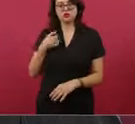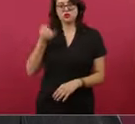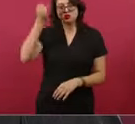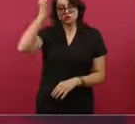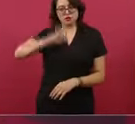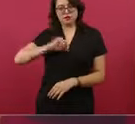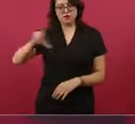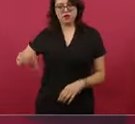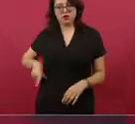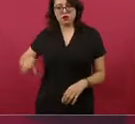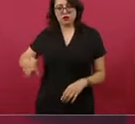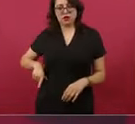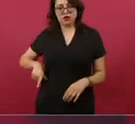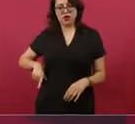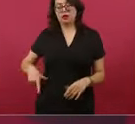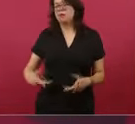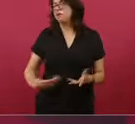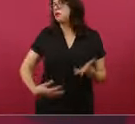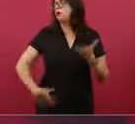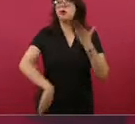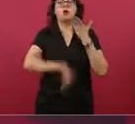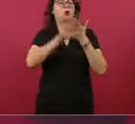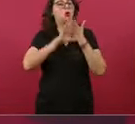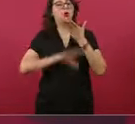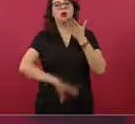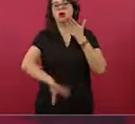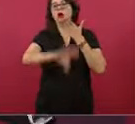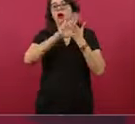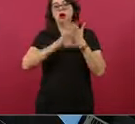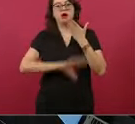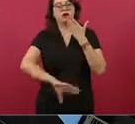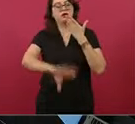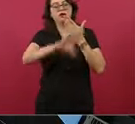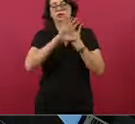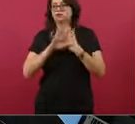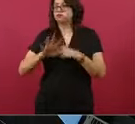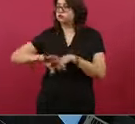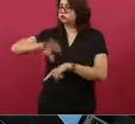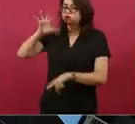todo el aparato, todos los medios. Y la gente